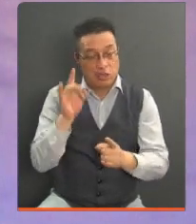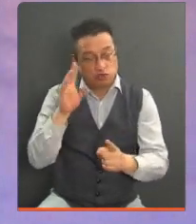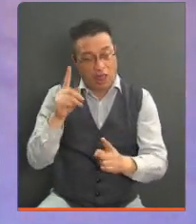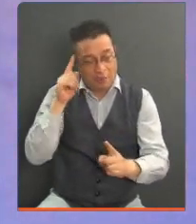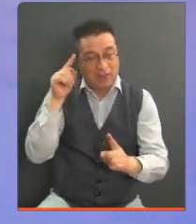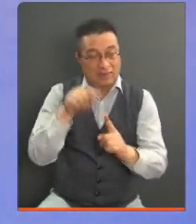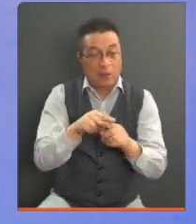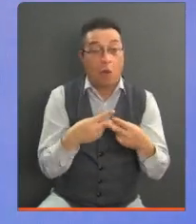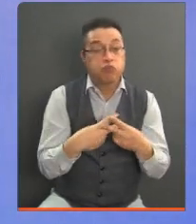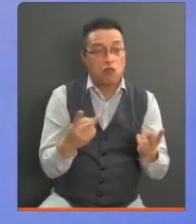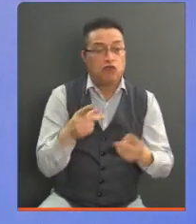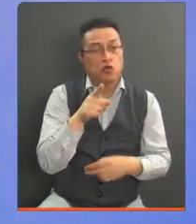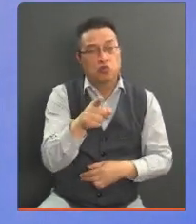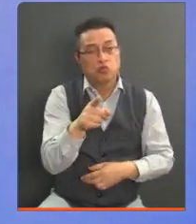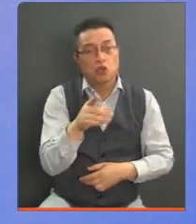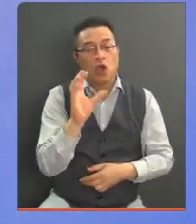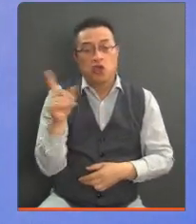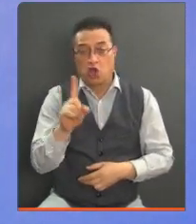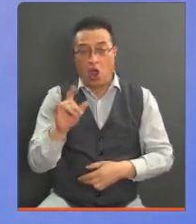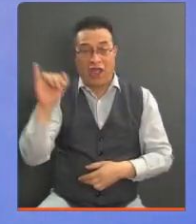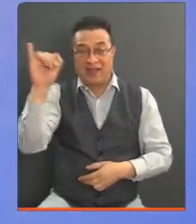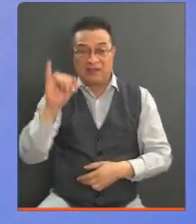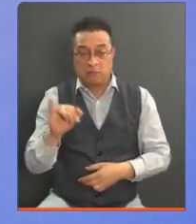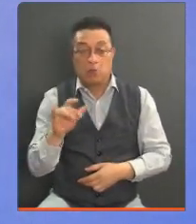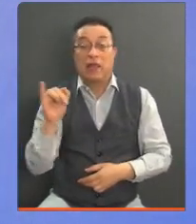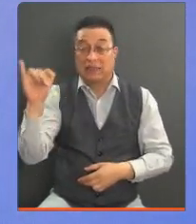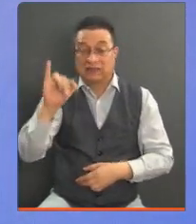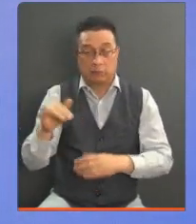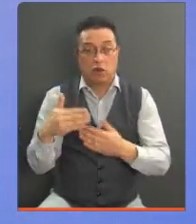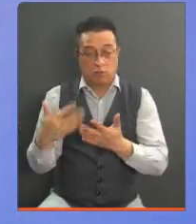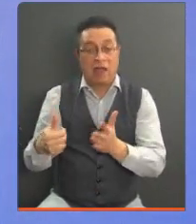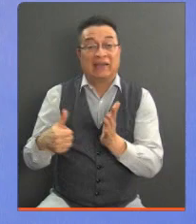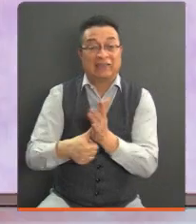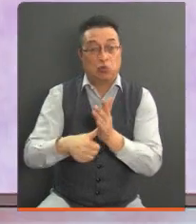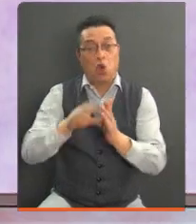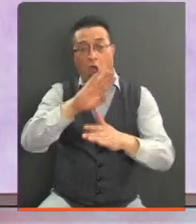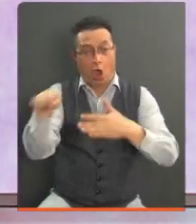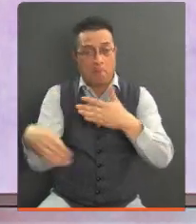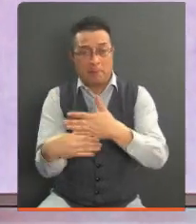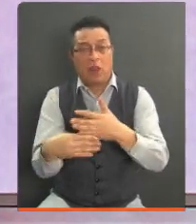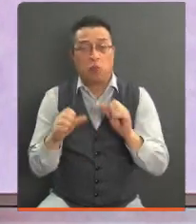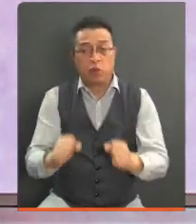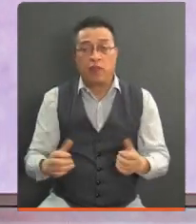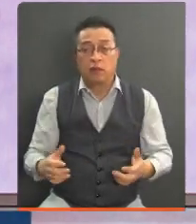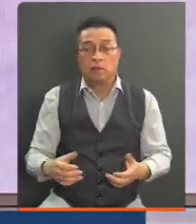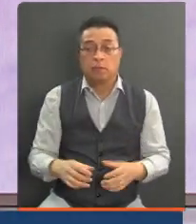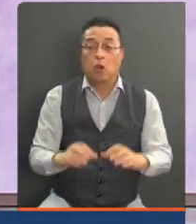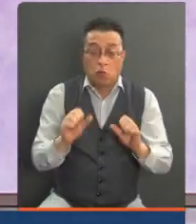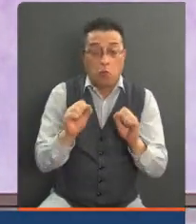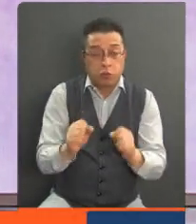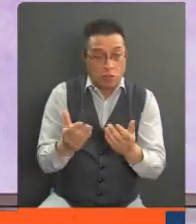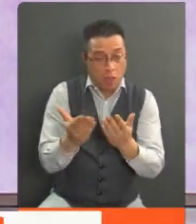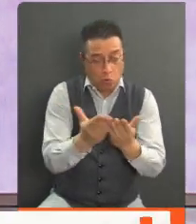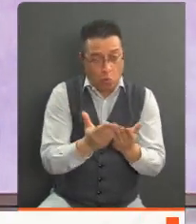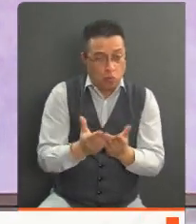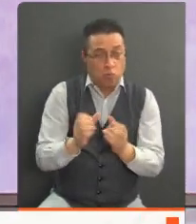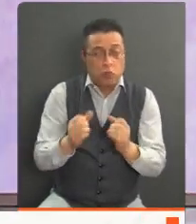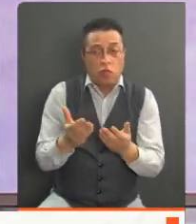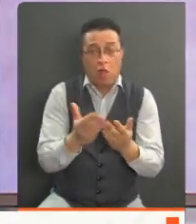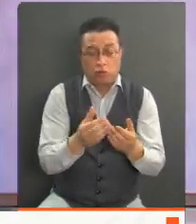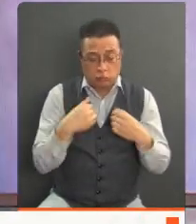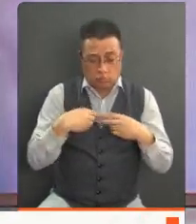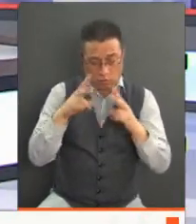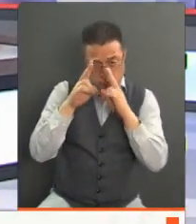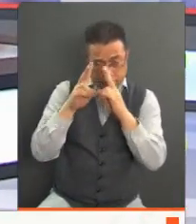según usted y no a las isapres para que lo hice pero funciones como un seguro complementario solamente puede obviarse yo respeto mucho más atención